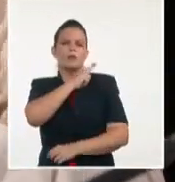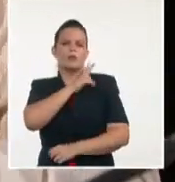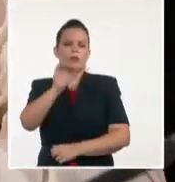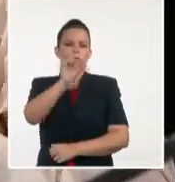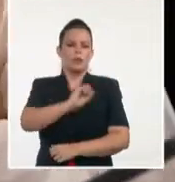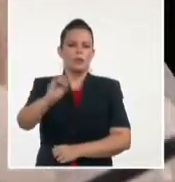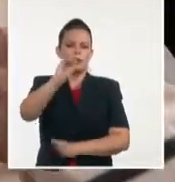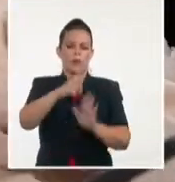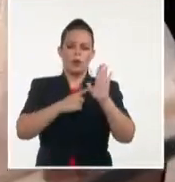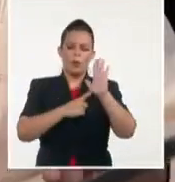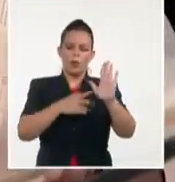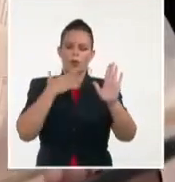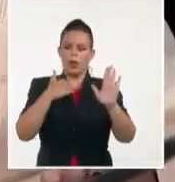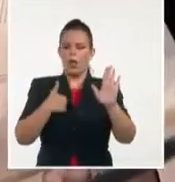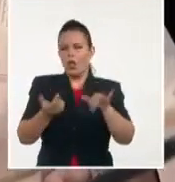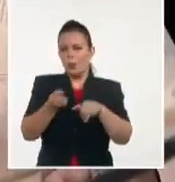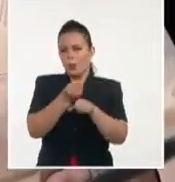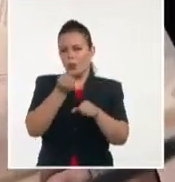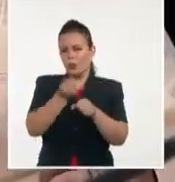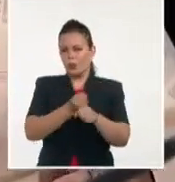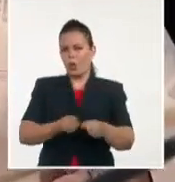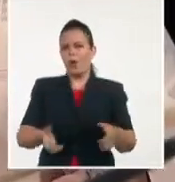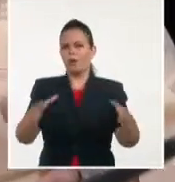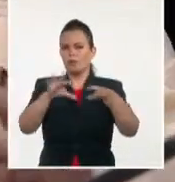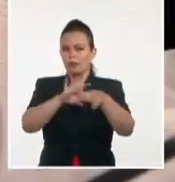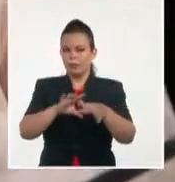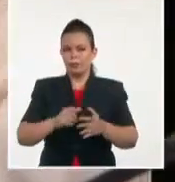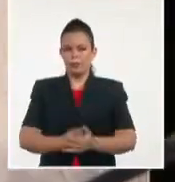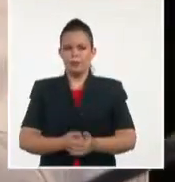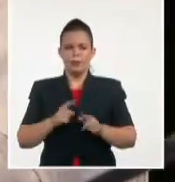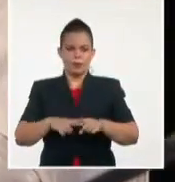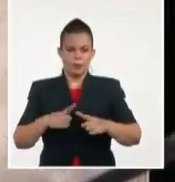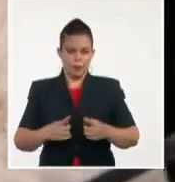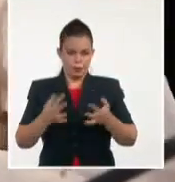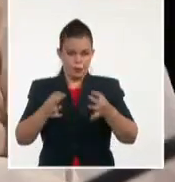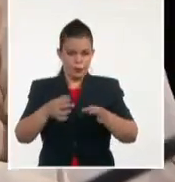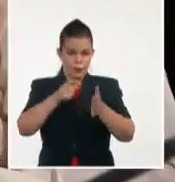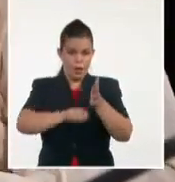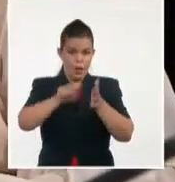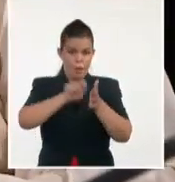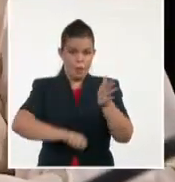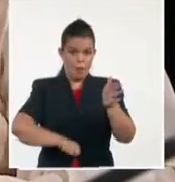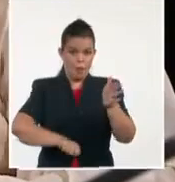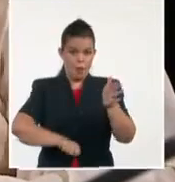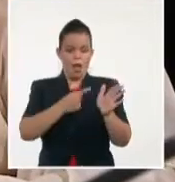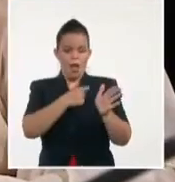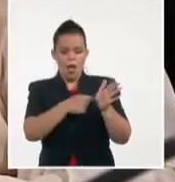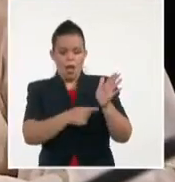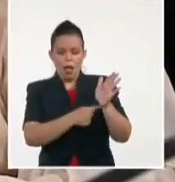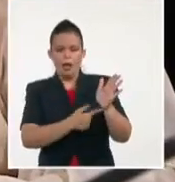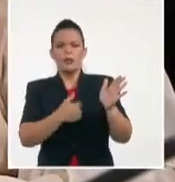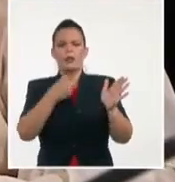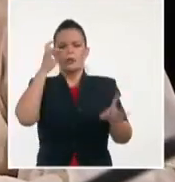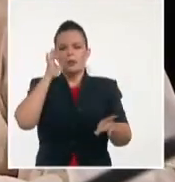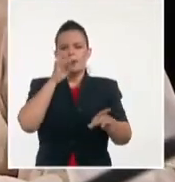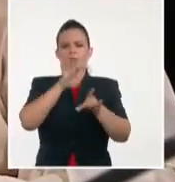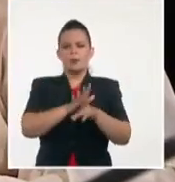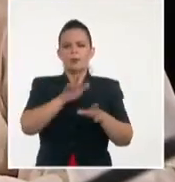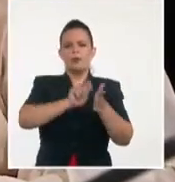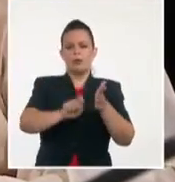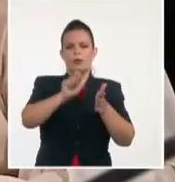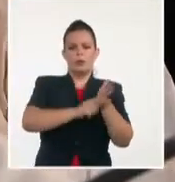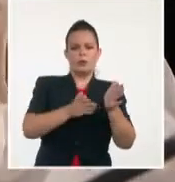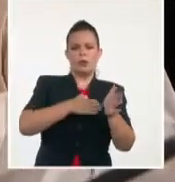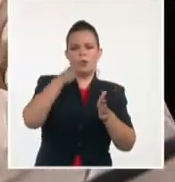trabajar, porque a partir de la información que se emiten en los pronósticos, pues se hacen el resto de los cálculos para las previsiones hidrológicas a